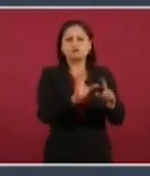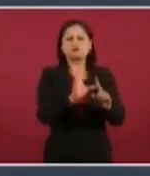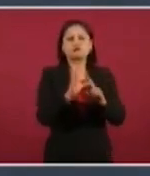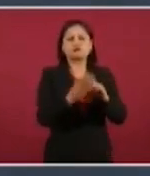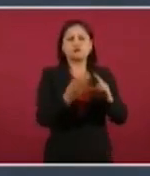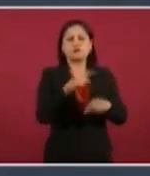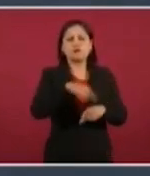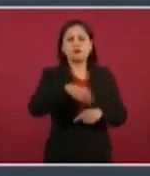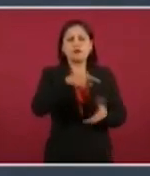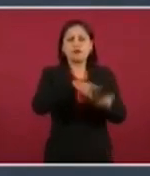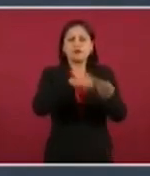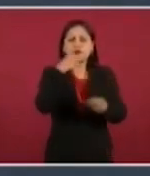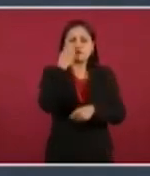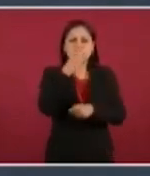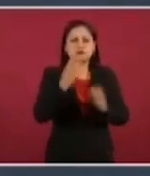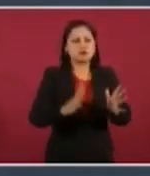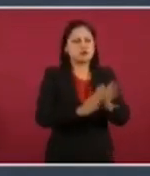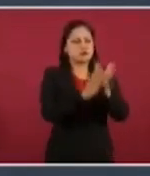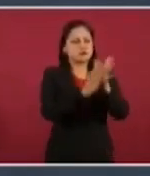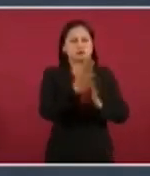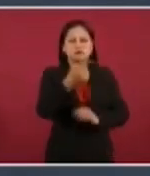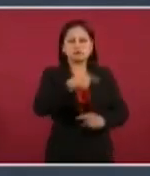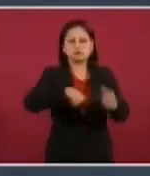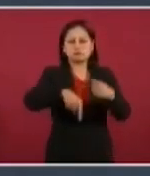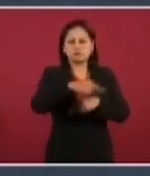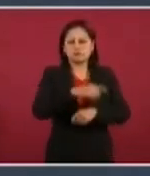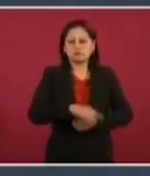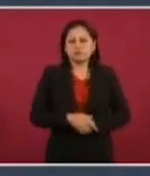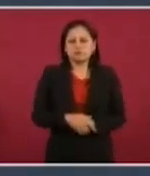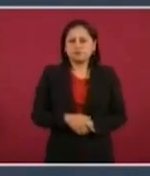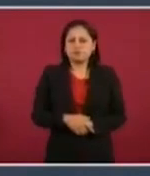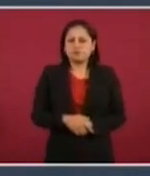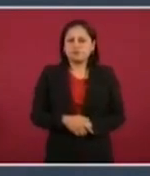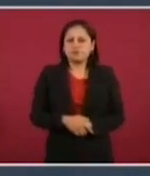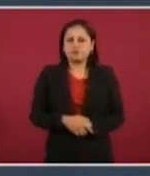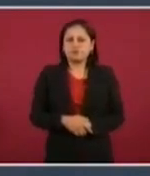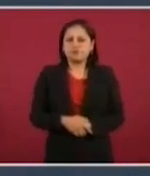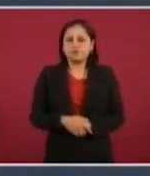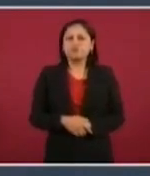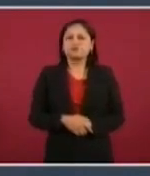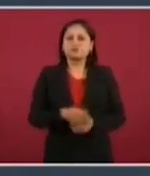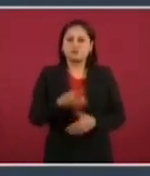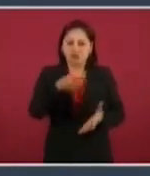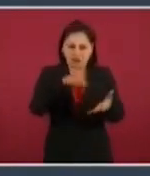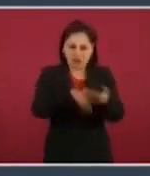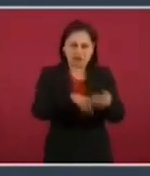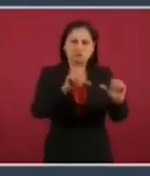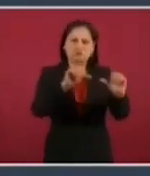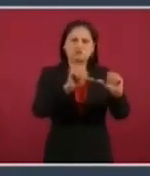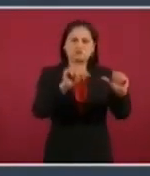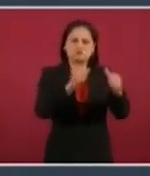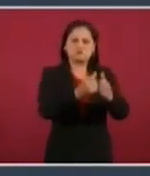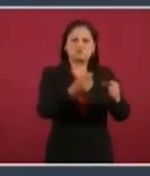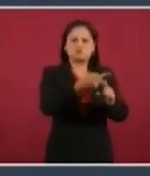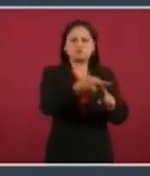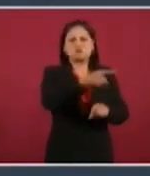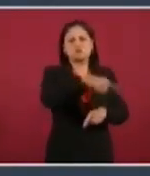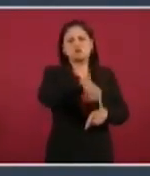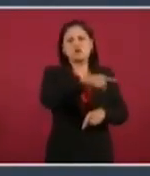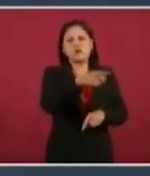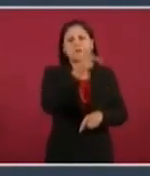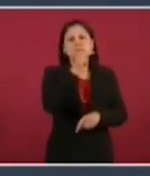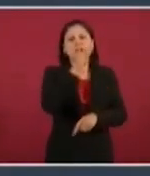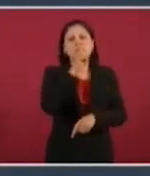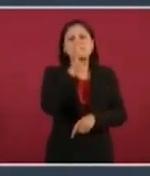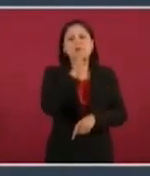escolares de administración participativa, a las sociedades de padres de